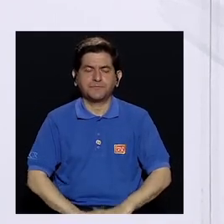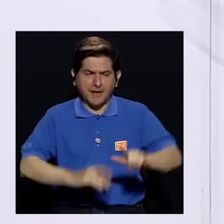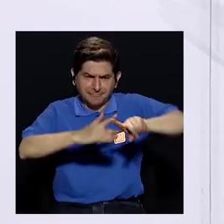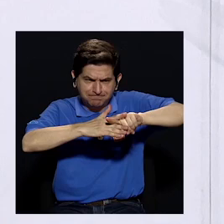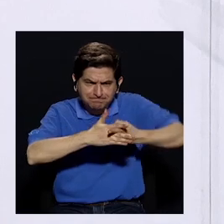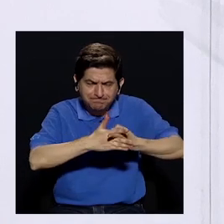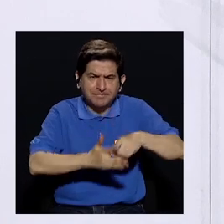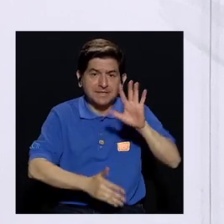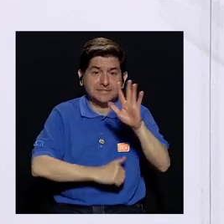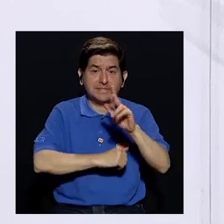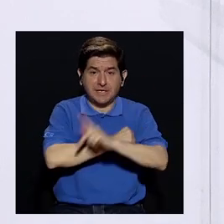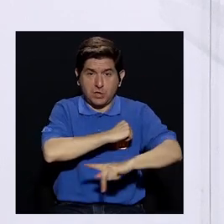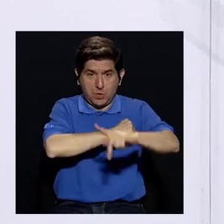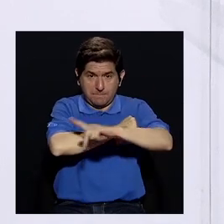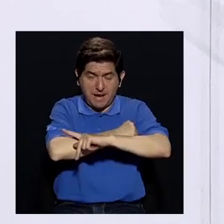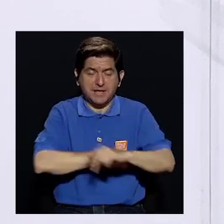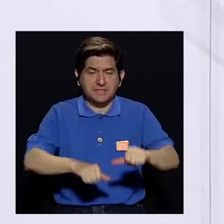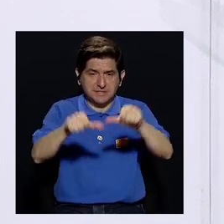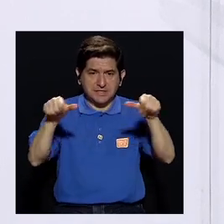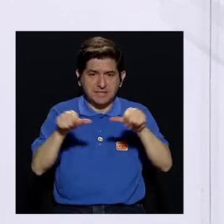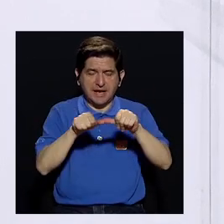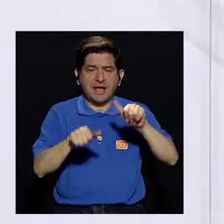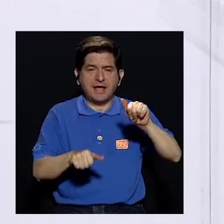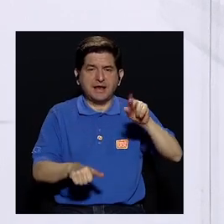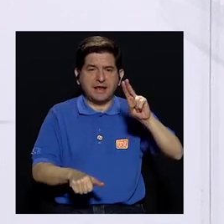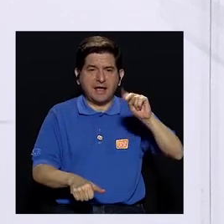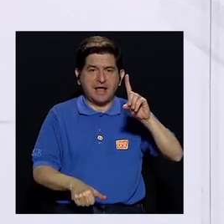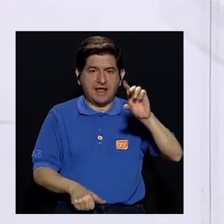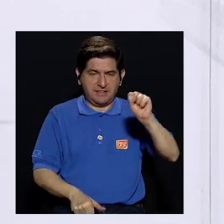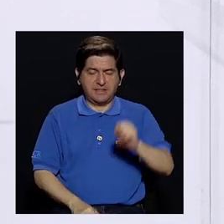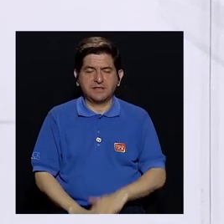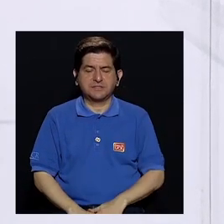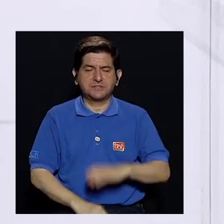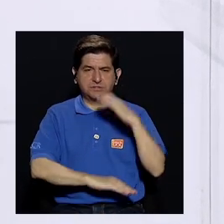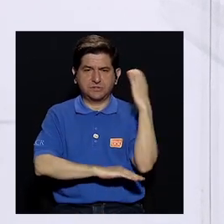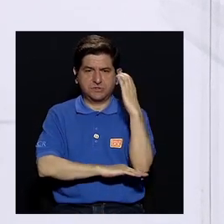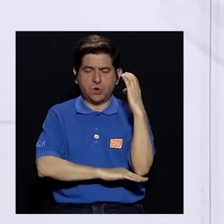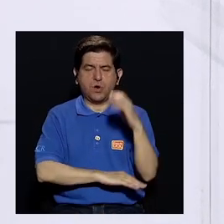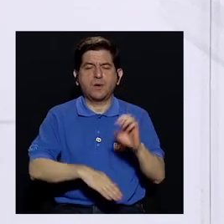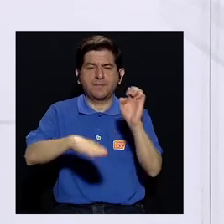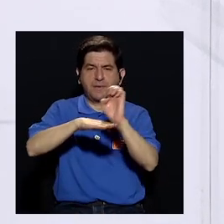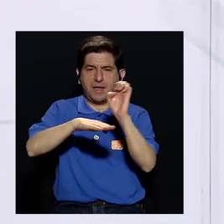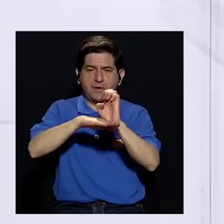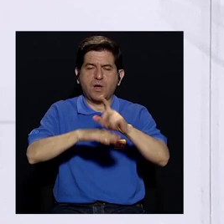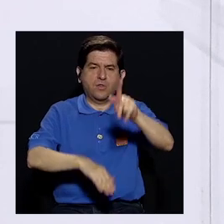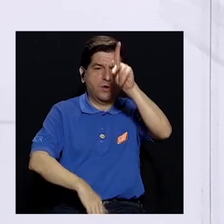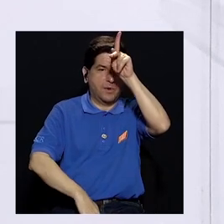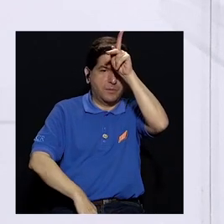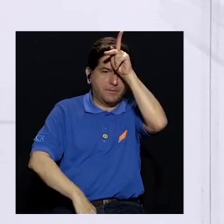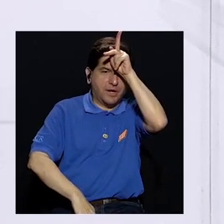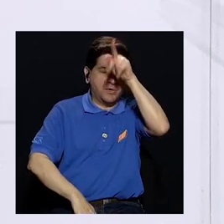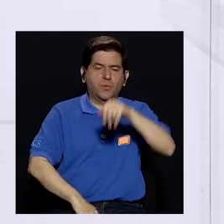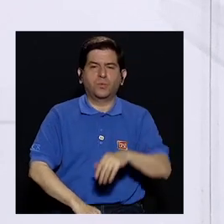empezamos con 5 países del área andina que eran era colombia ecuador perú